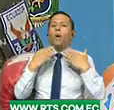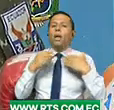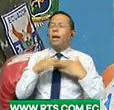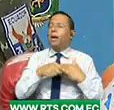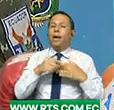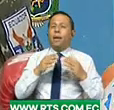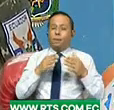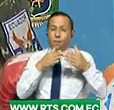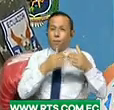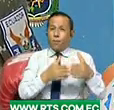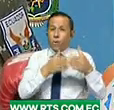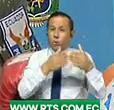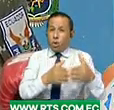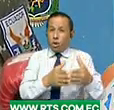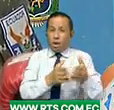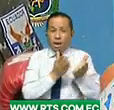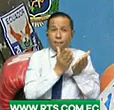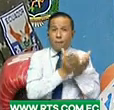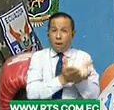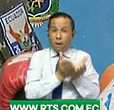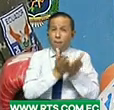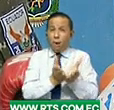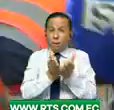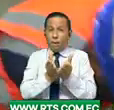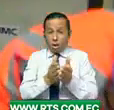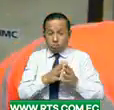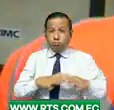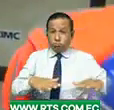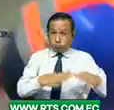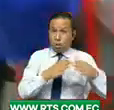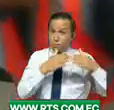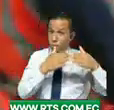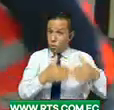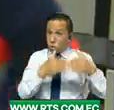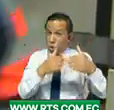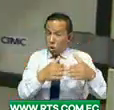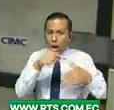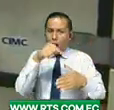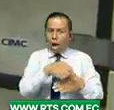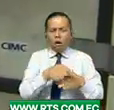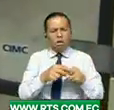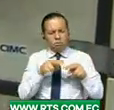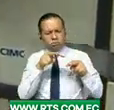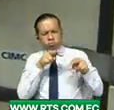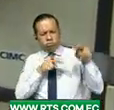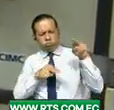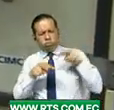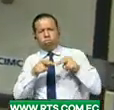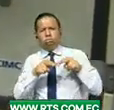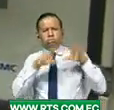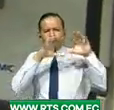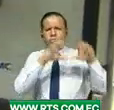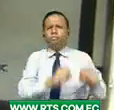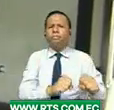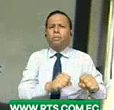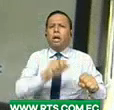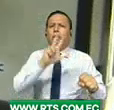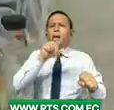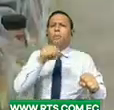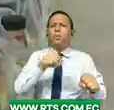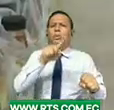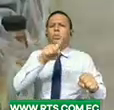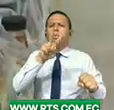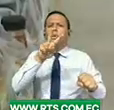verificación en un área de preembarque permitió la aprehensión de tres toneladas 226 kilos de